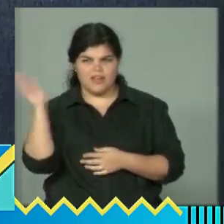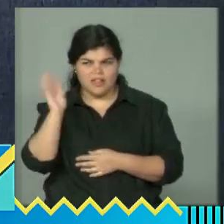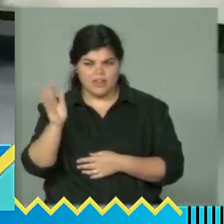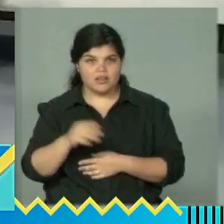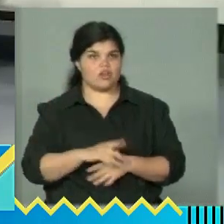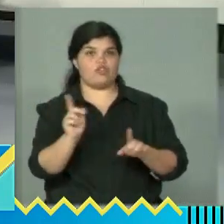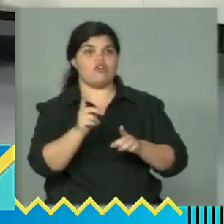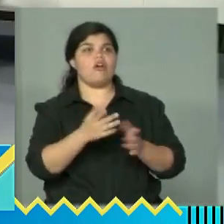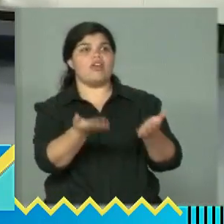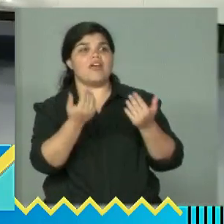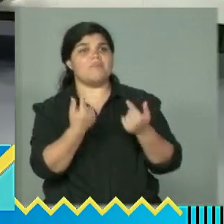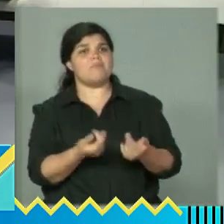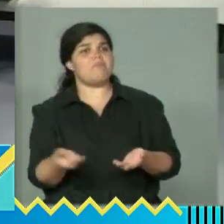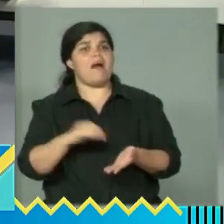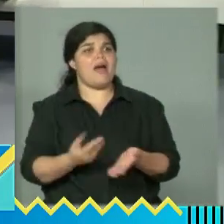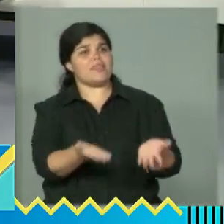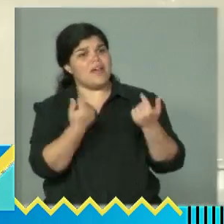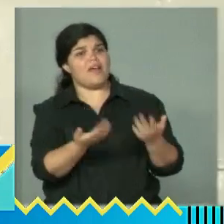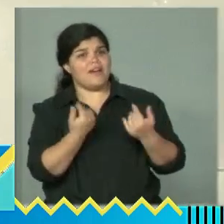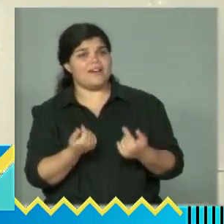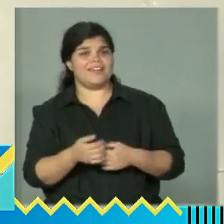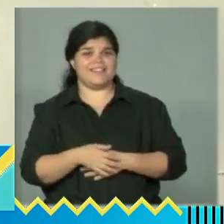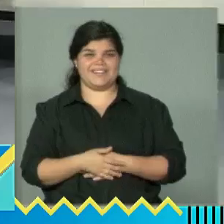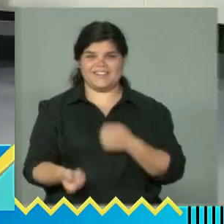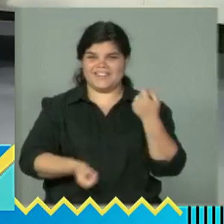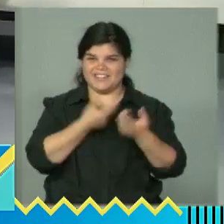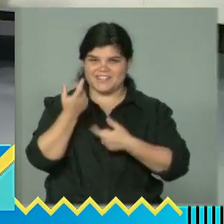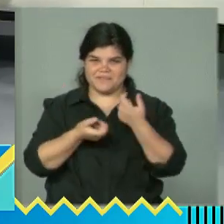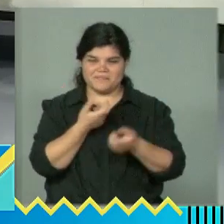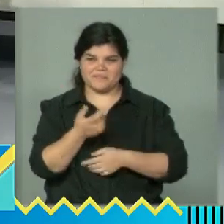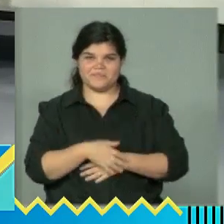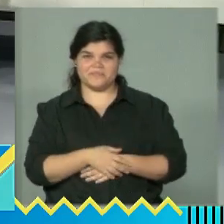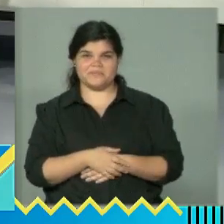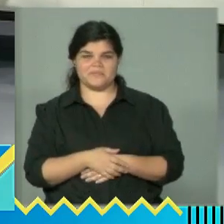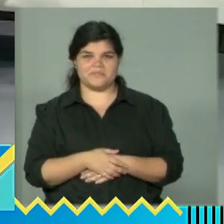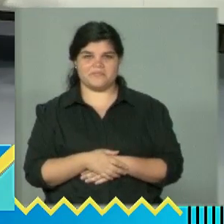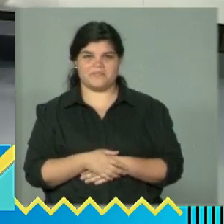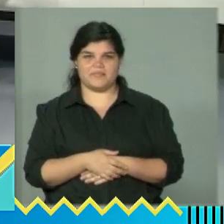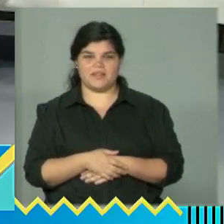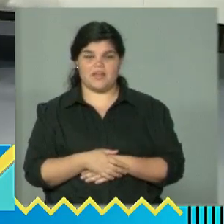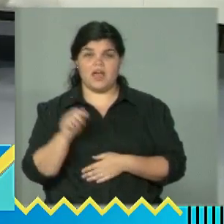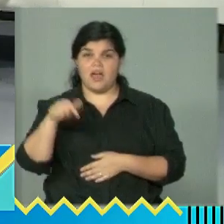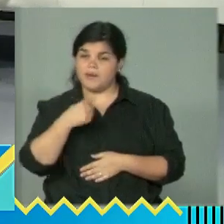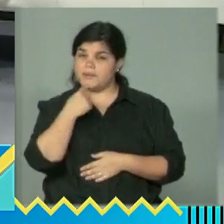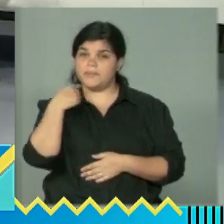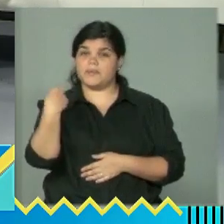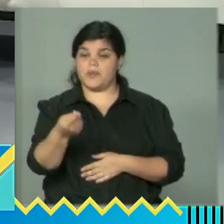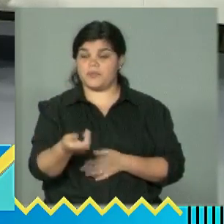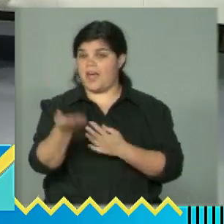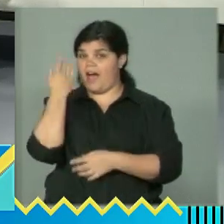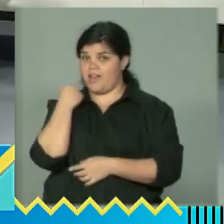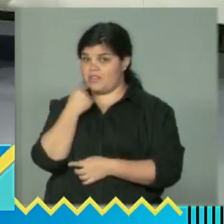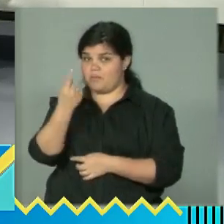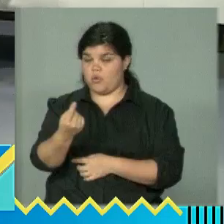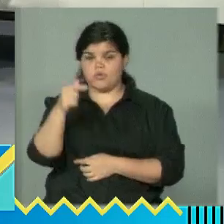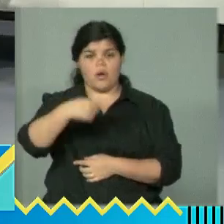comimos macho. Más chocolate todavía. Bien. Les voy a ver, una pregunta que hice en el bloque anterior, pero tiene